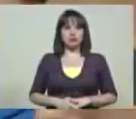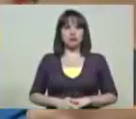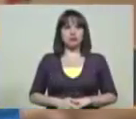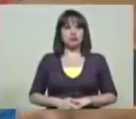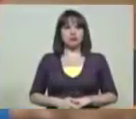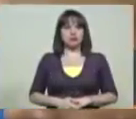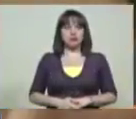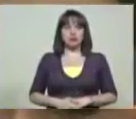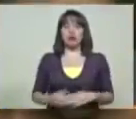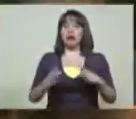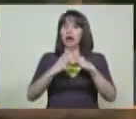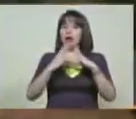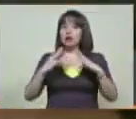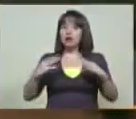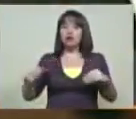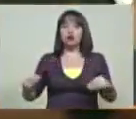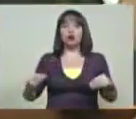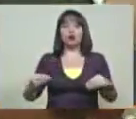en toda su raíz